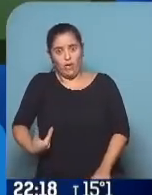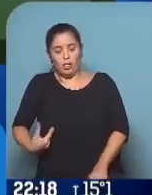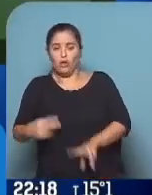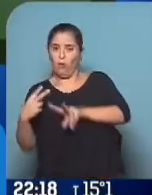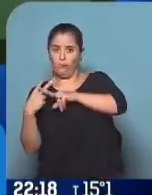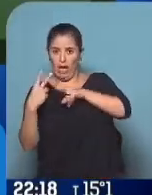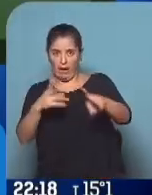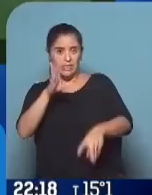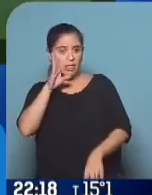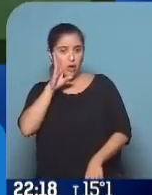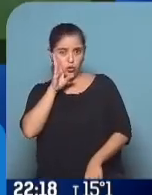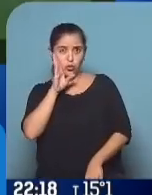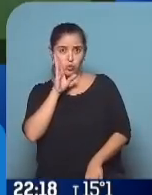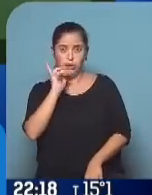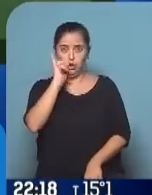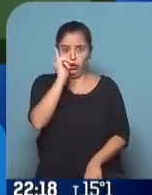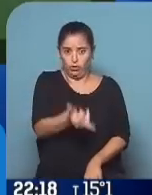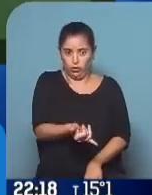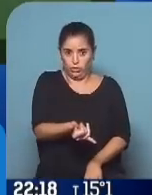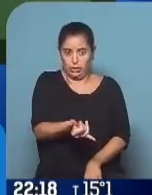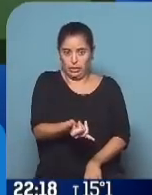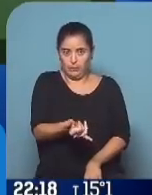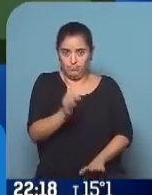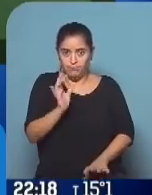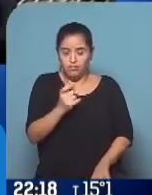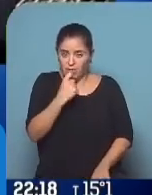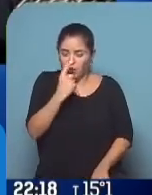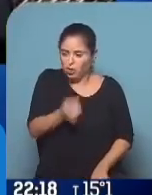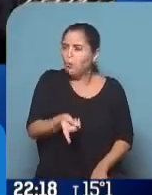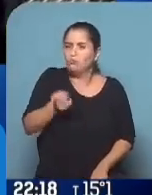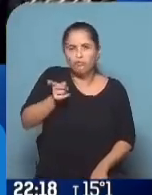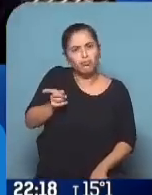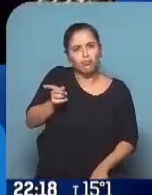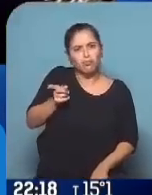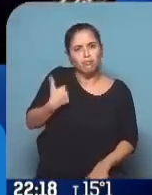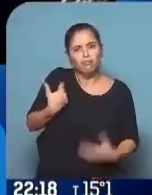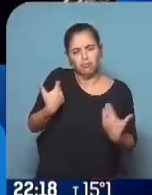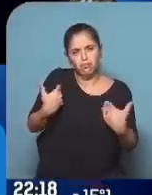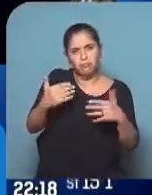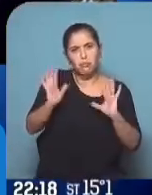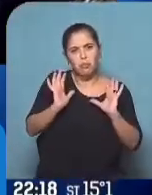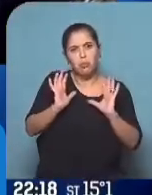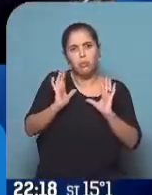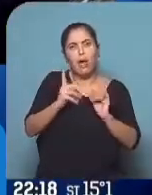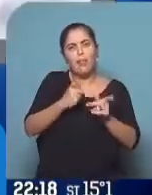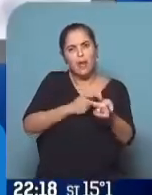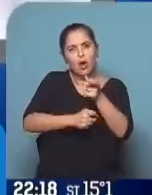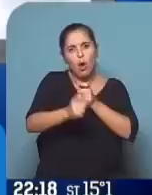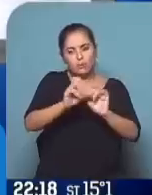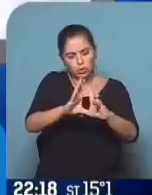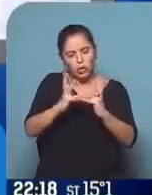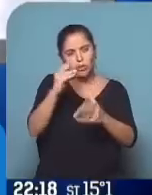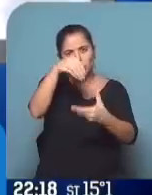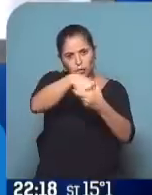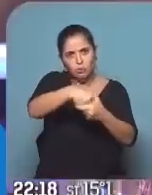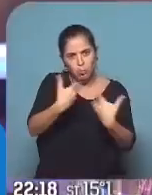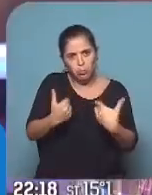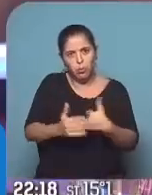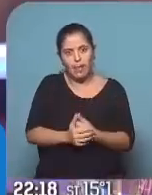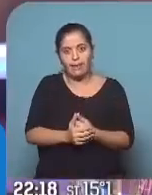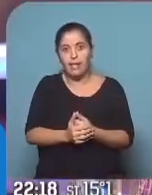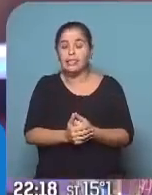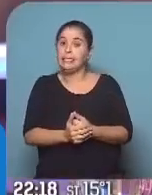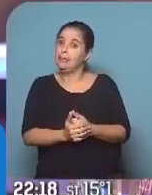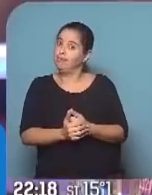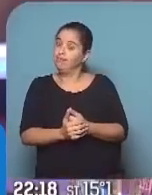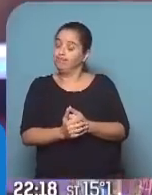China dentro de la Organización Mundial de Comercio. No fue así. Ahora hay una lectura también que es complicada